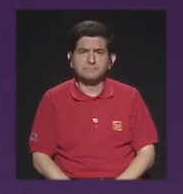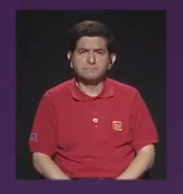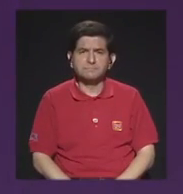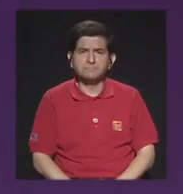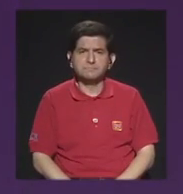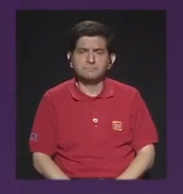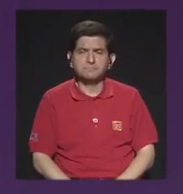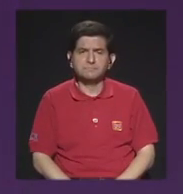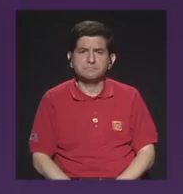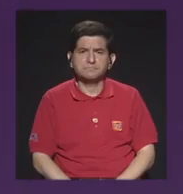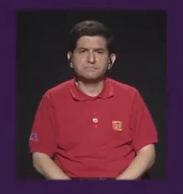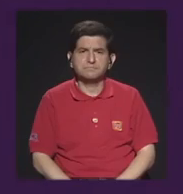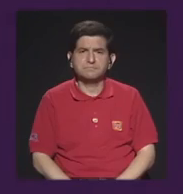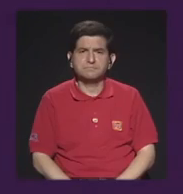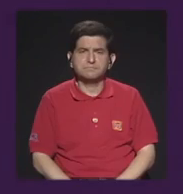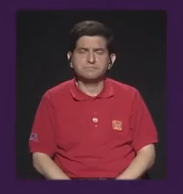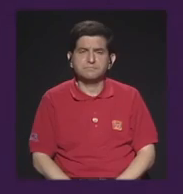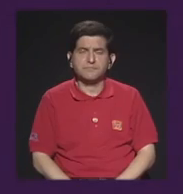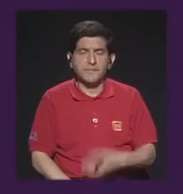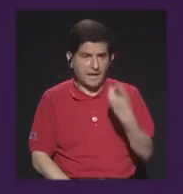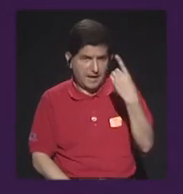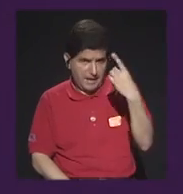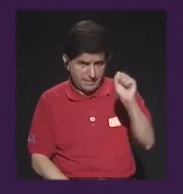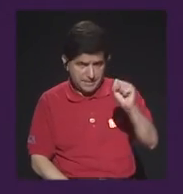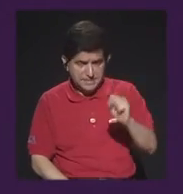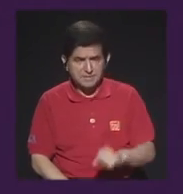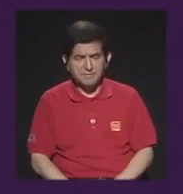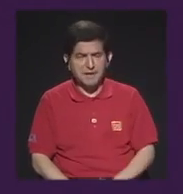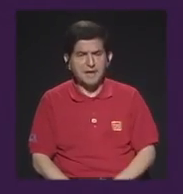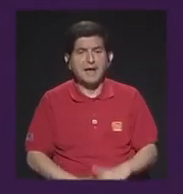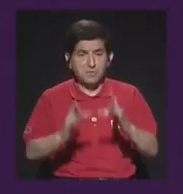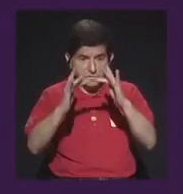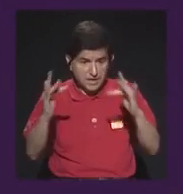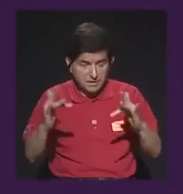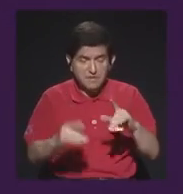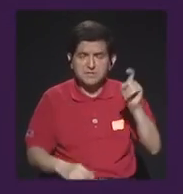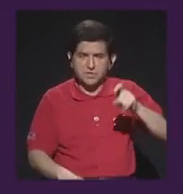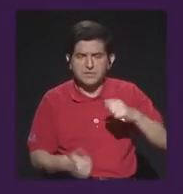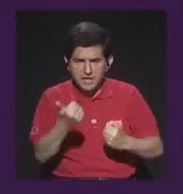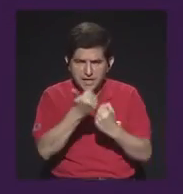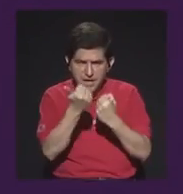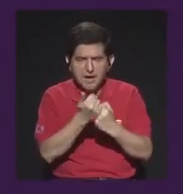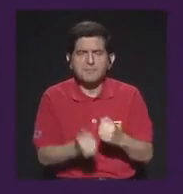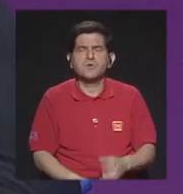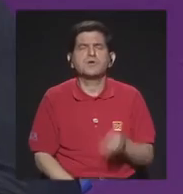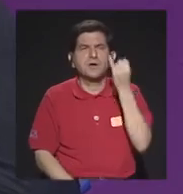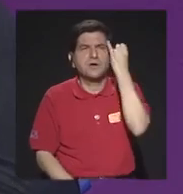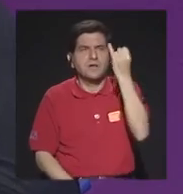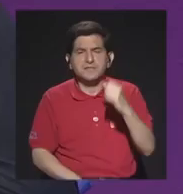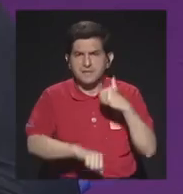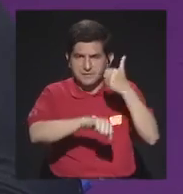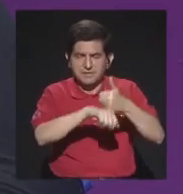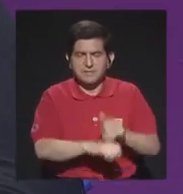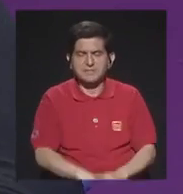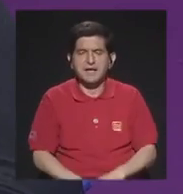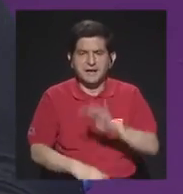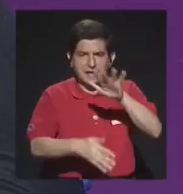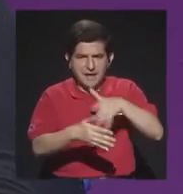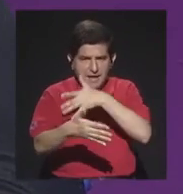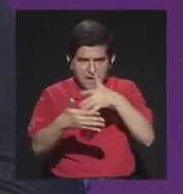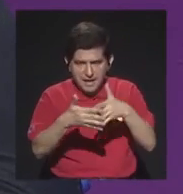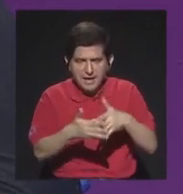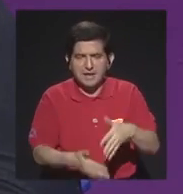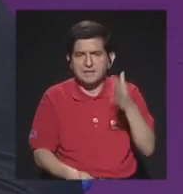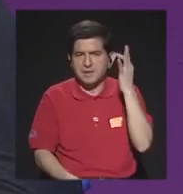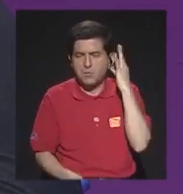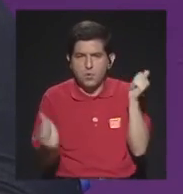cotidiana, en cierta forma? En Desamparados, este vacío nos llevó a apoyar, ¿verdad?, este esfuerzo de crear la agenda de mujeres con discapacidad.